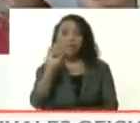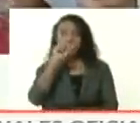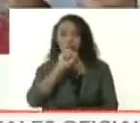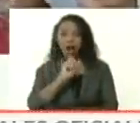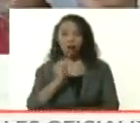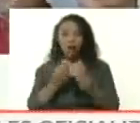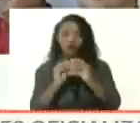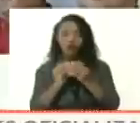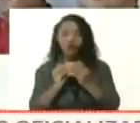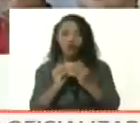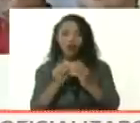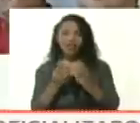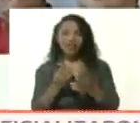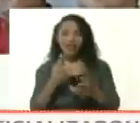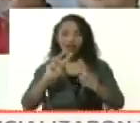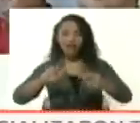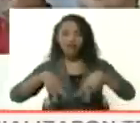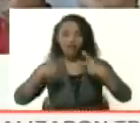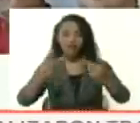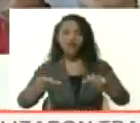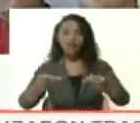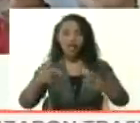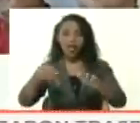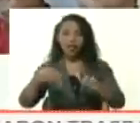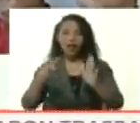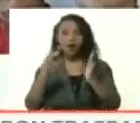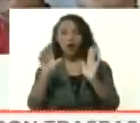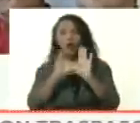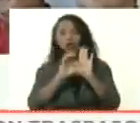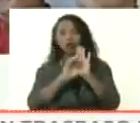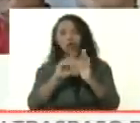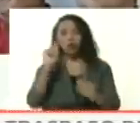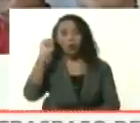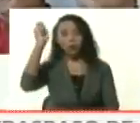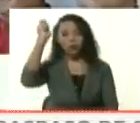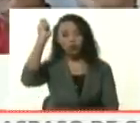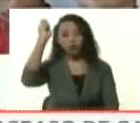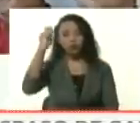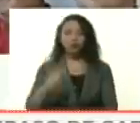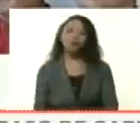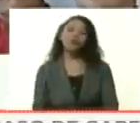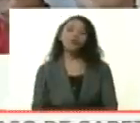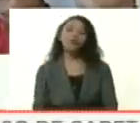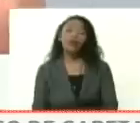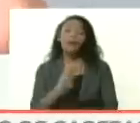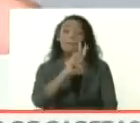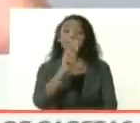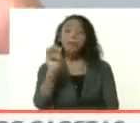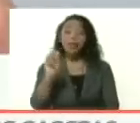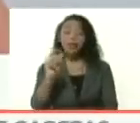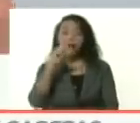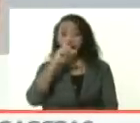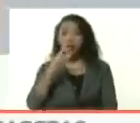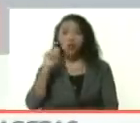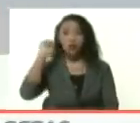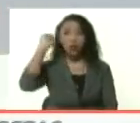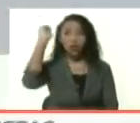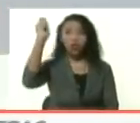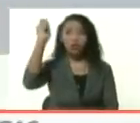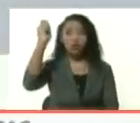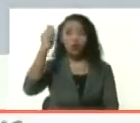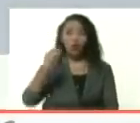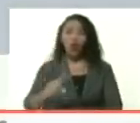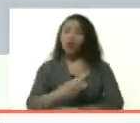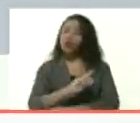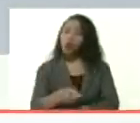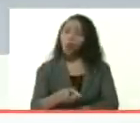20 años, el referéndum de esta Constitución, y no solo los 20 años de esta Constitución, sino que se cumplen para